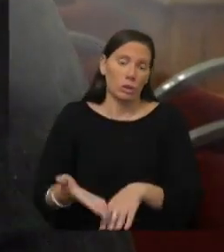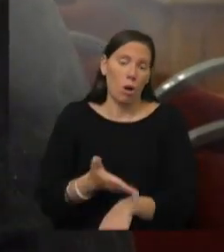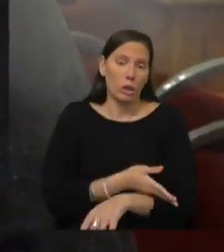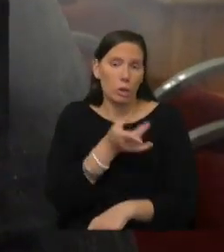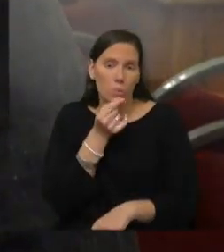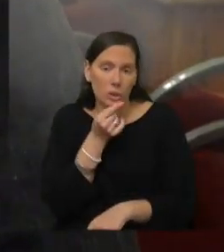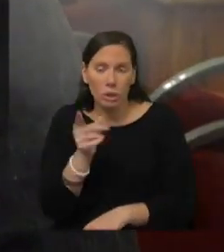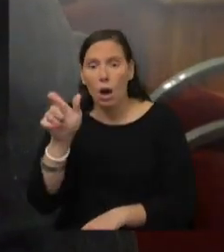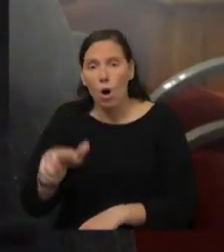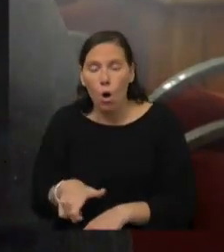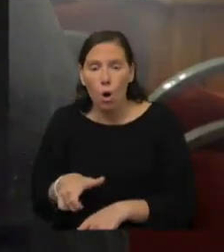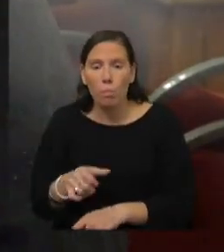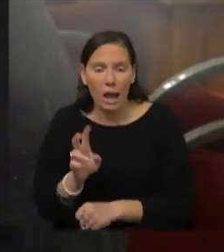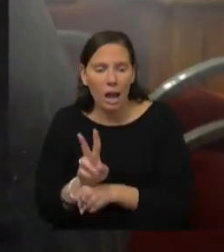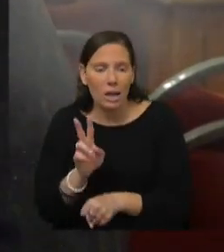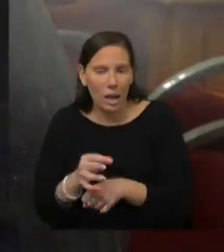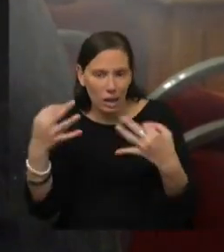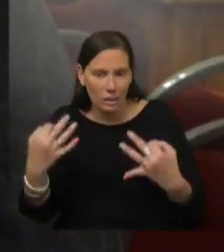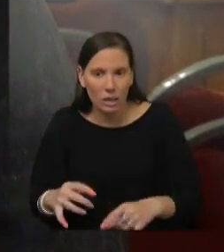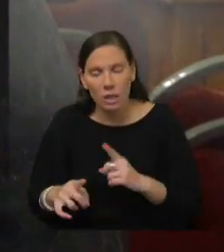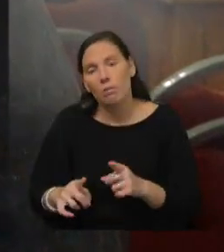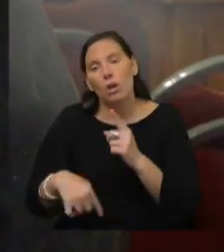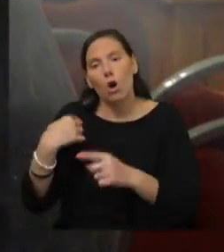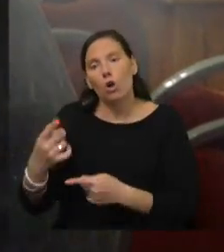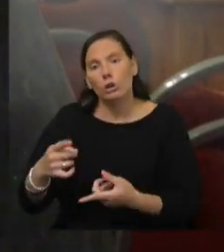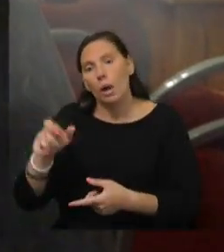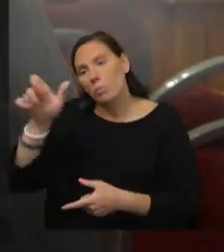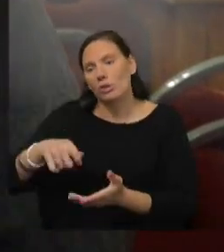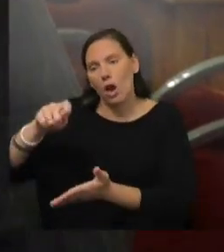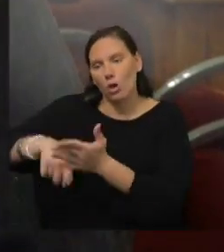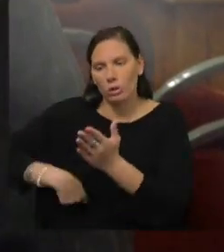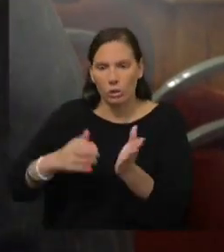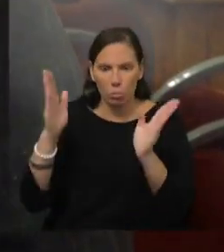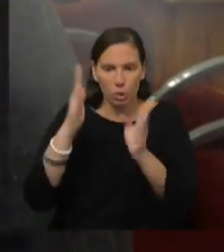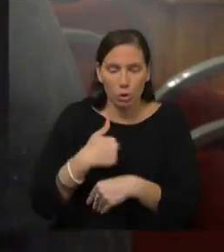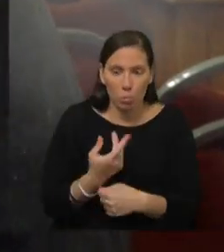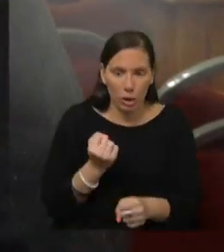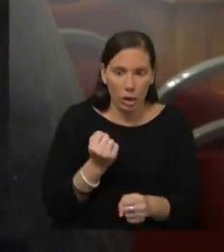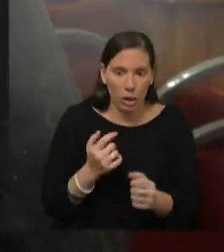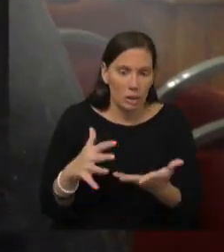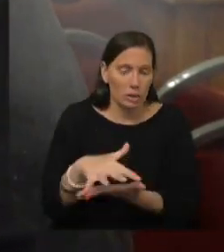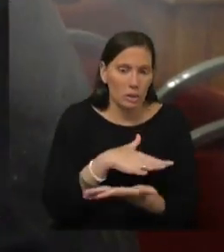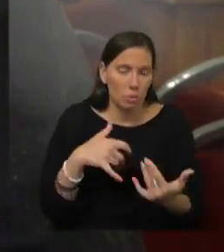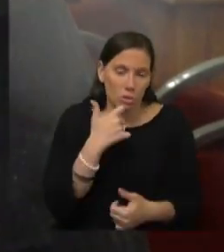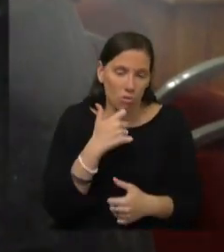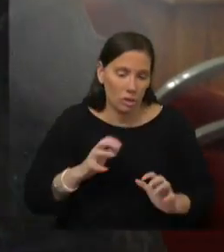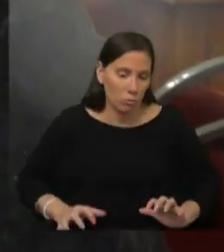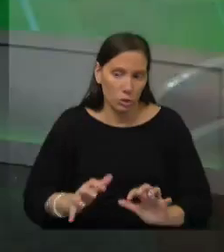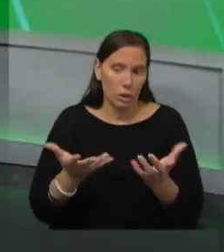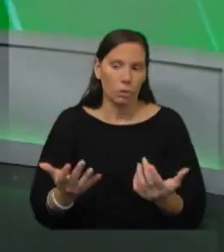operador para garantizar la seguridad tiene que recurrir a otro tipo de personal contratado porque no puede hacer frente a la falta de